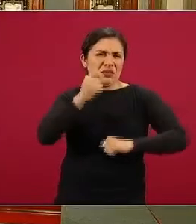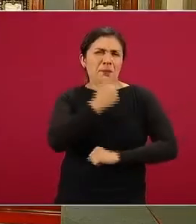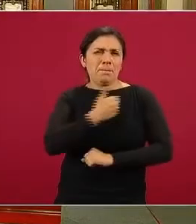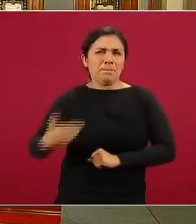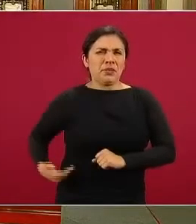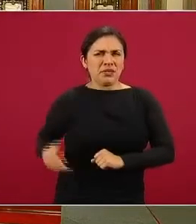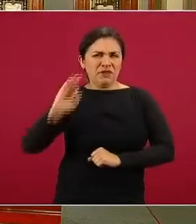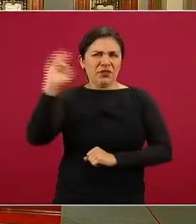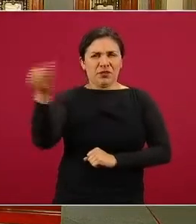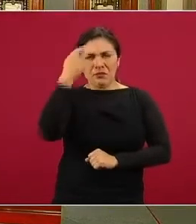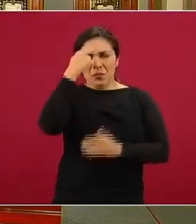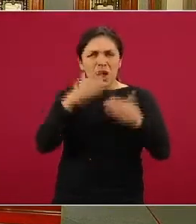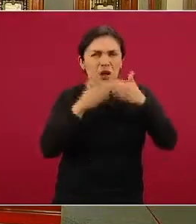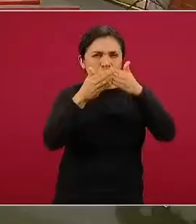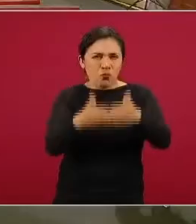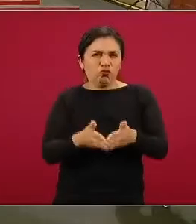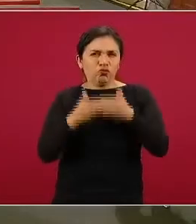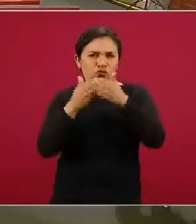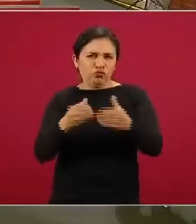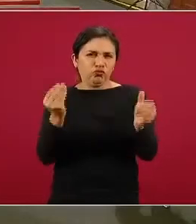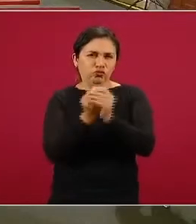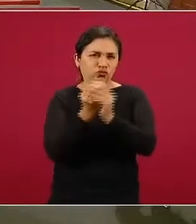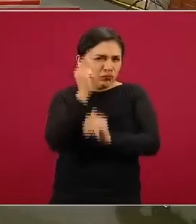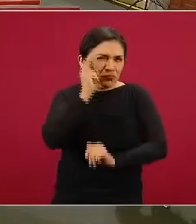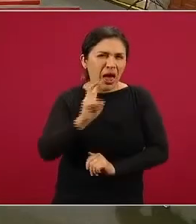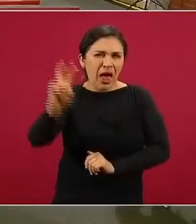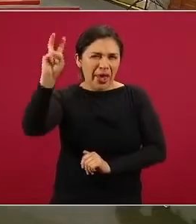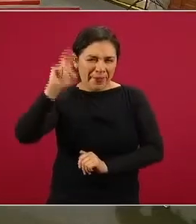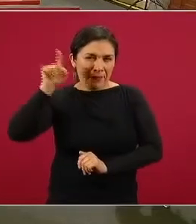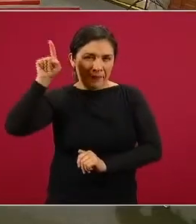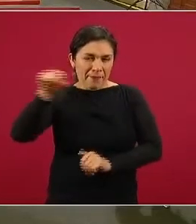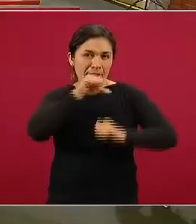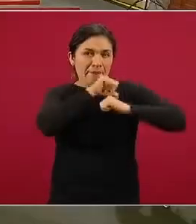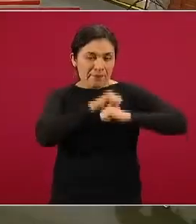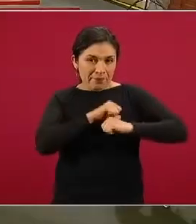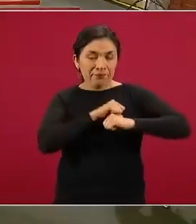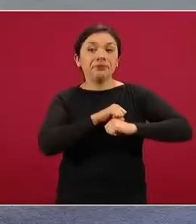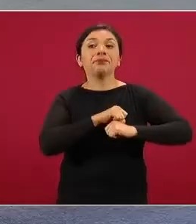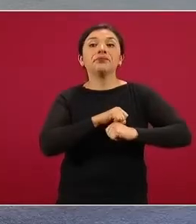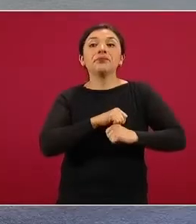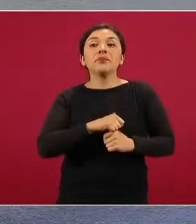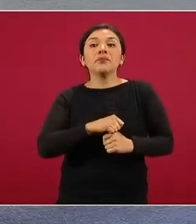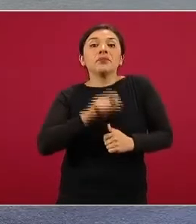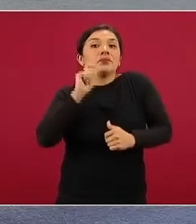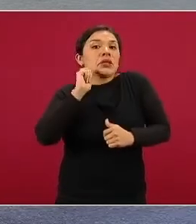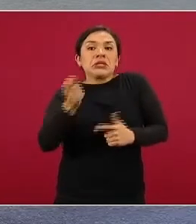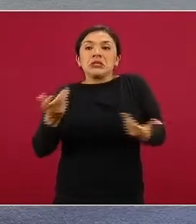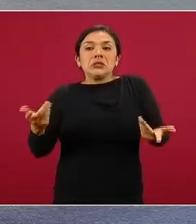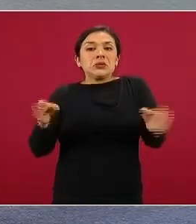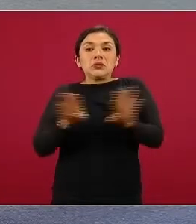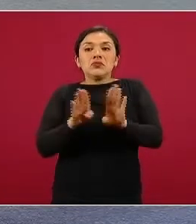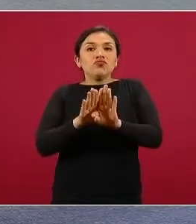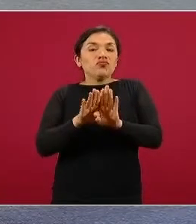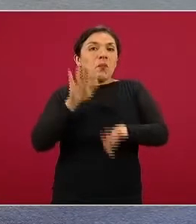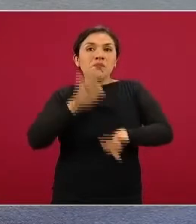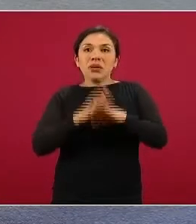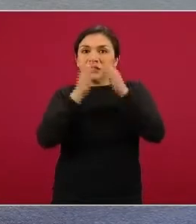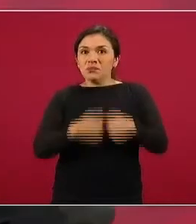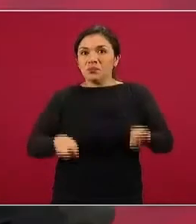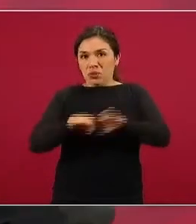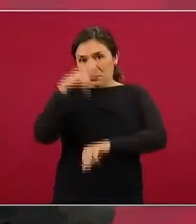la presidenta de la Federación de Cruceros de Florida y Caribe, que es prácticamente el fuerte de nuestro